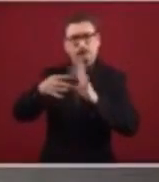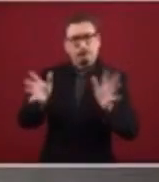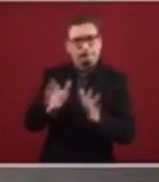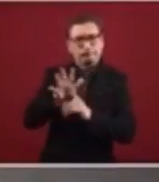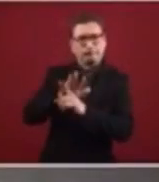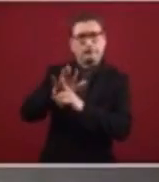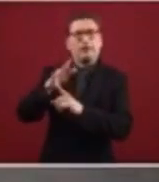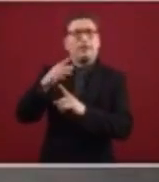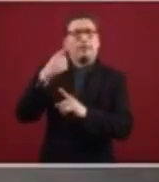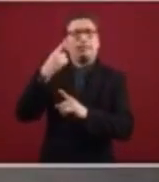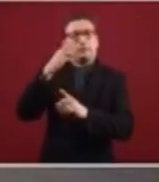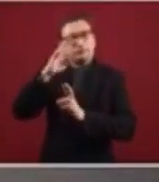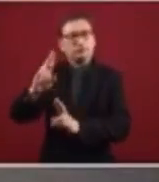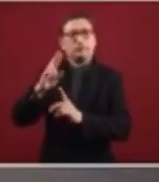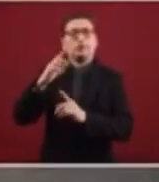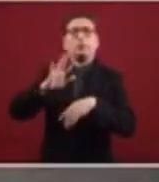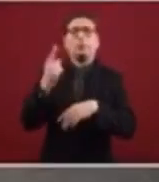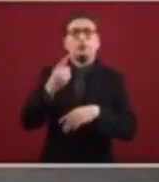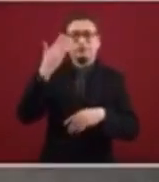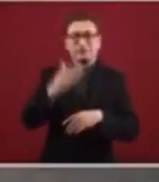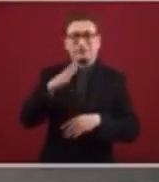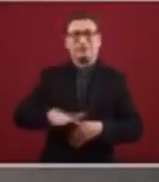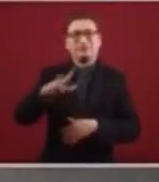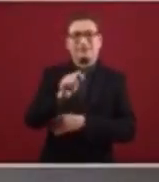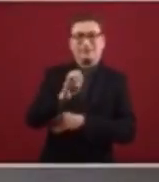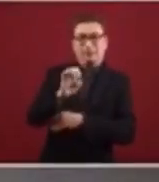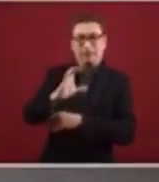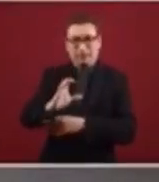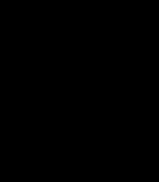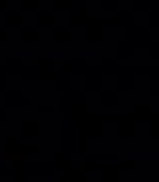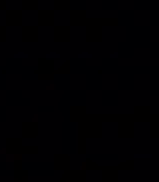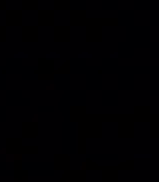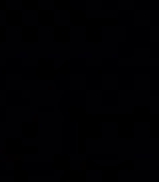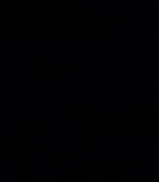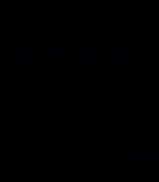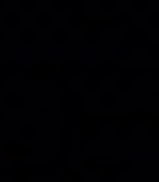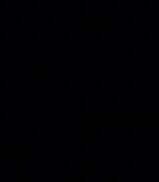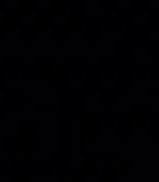nuestros pueblos en estas naciones la aprobación del tratado de libre comercio